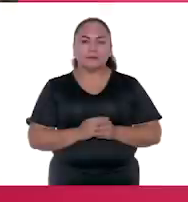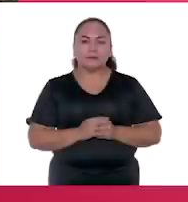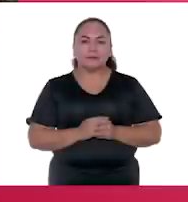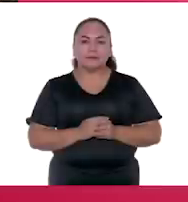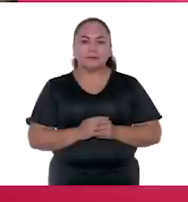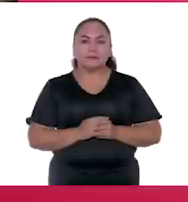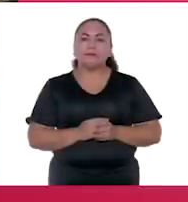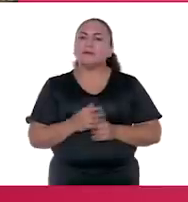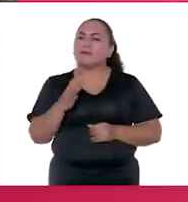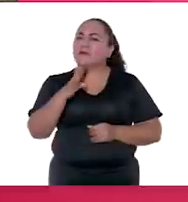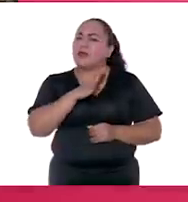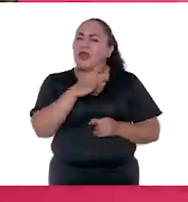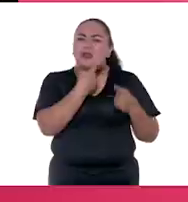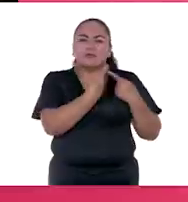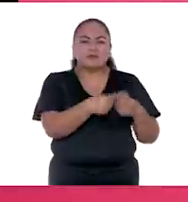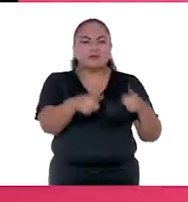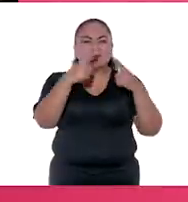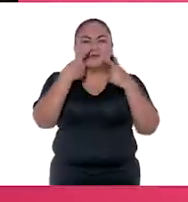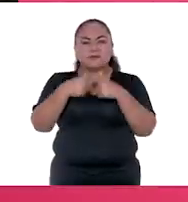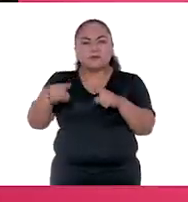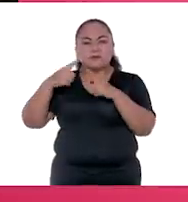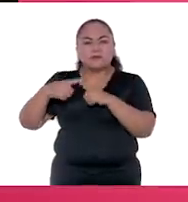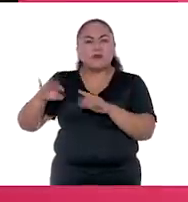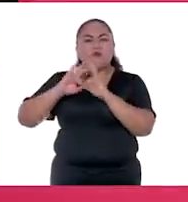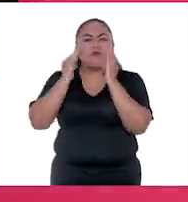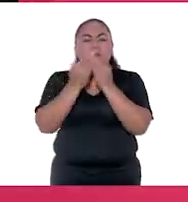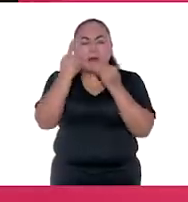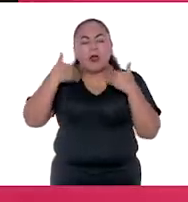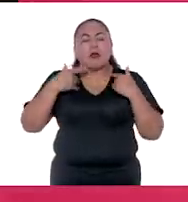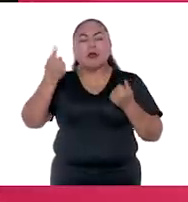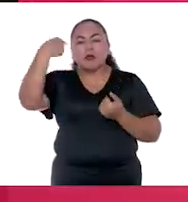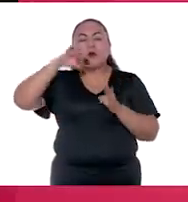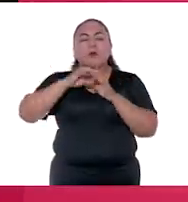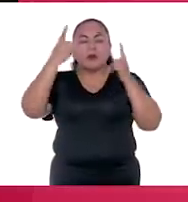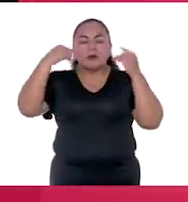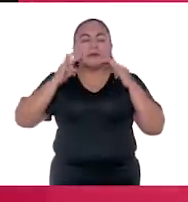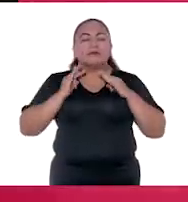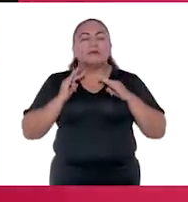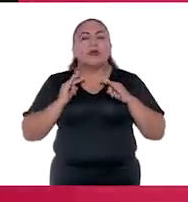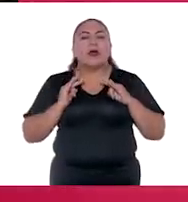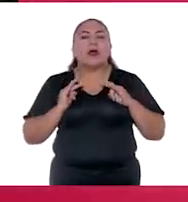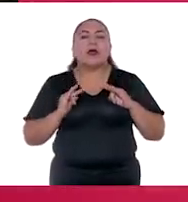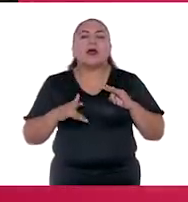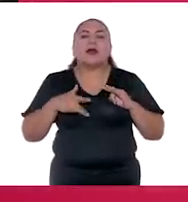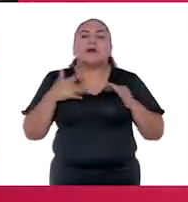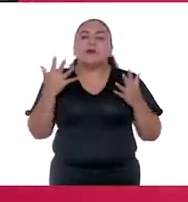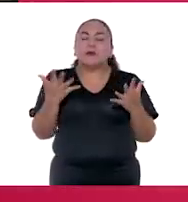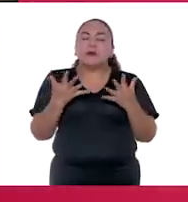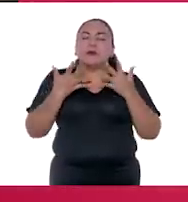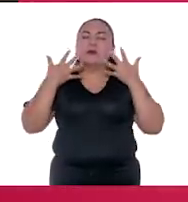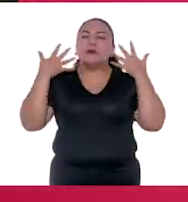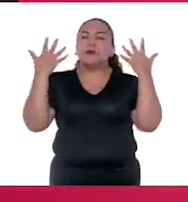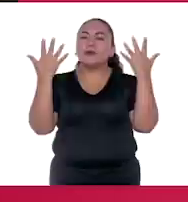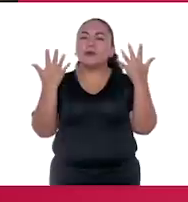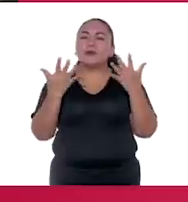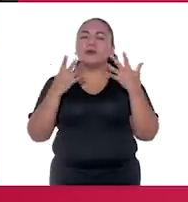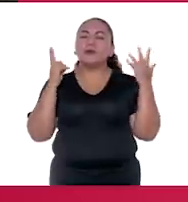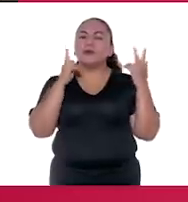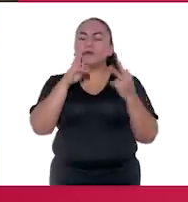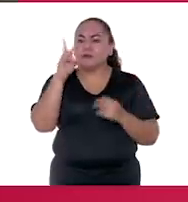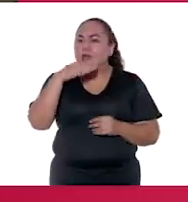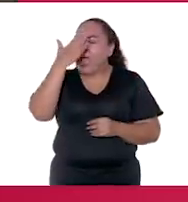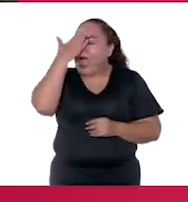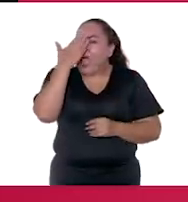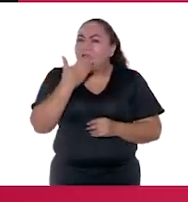Hay diferentes formas de comprender su esencia. Al relajar los sentidos y percibir este viento suave, hábil escultor